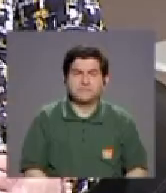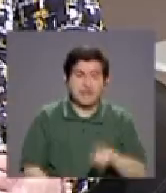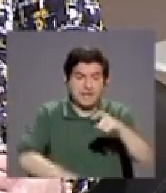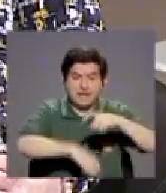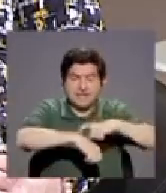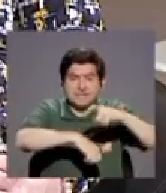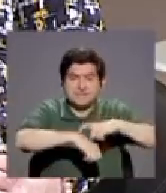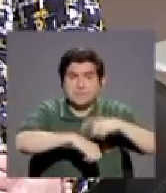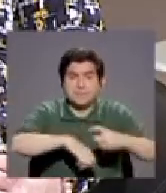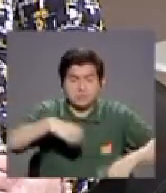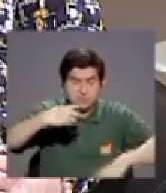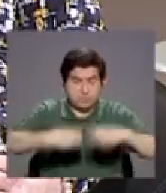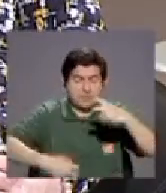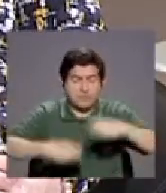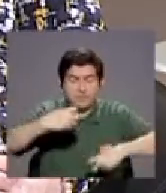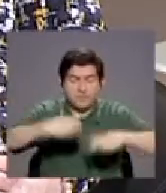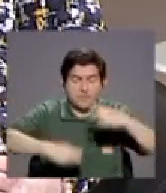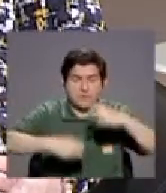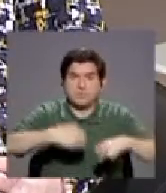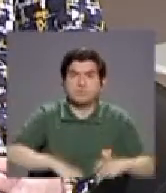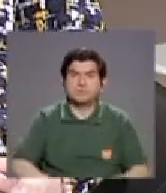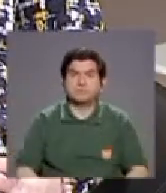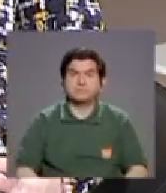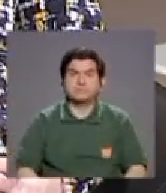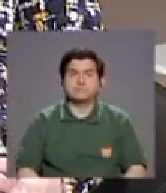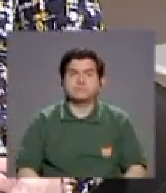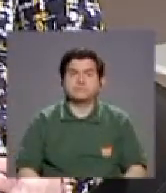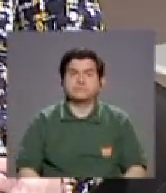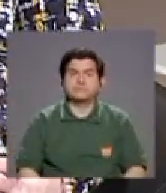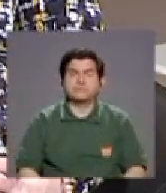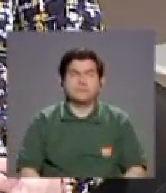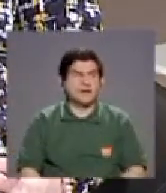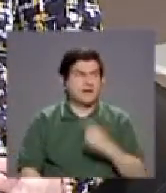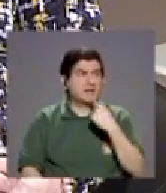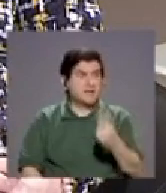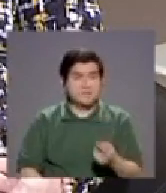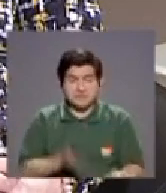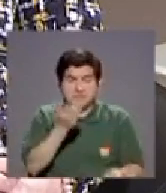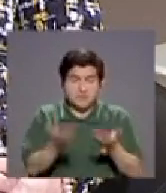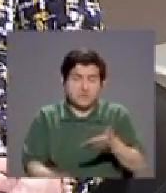ahí hay un problema que ¿quién lo va a decir mejor que la